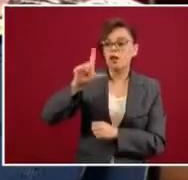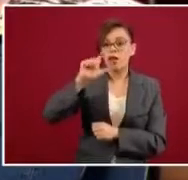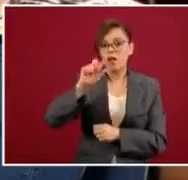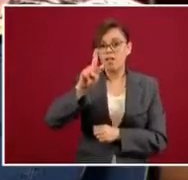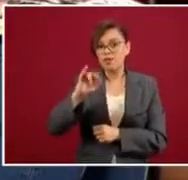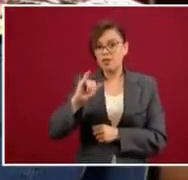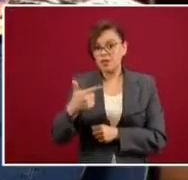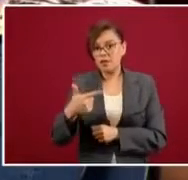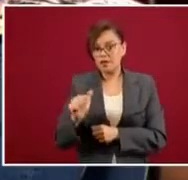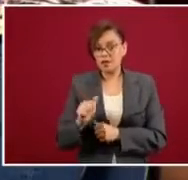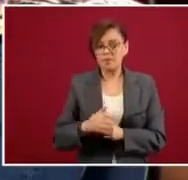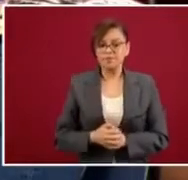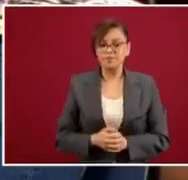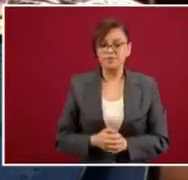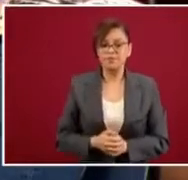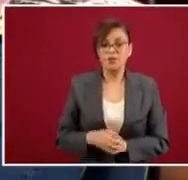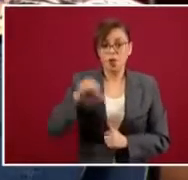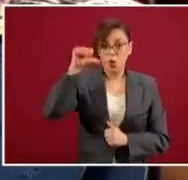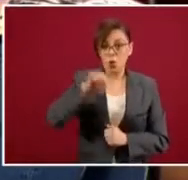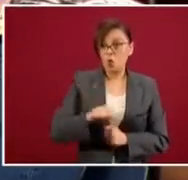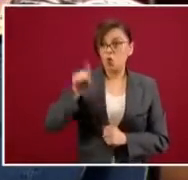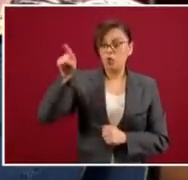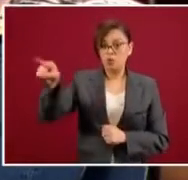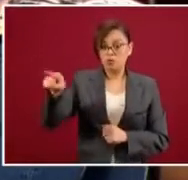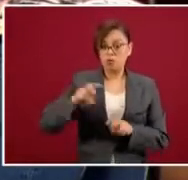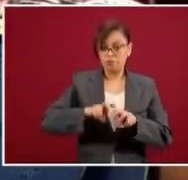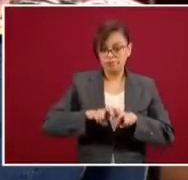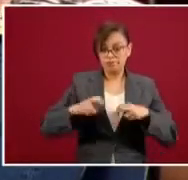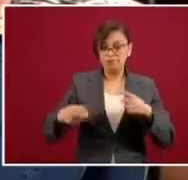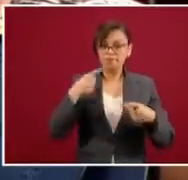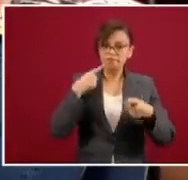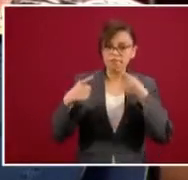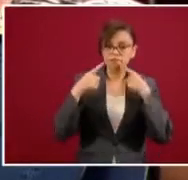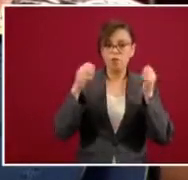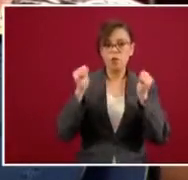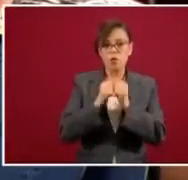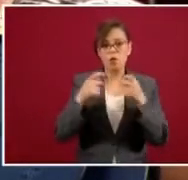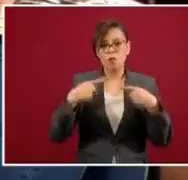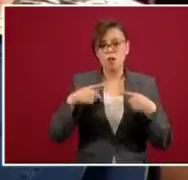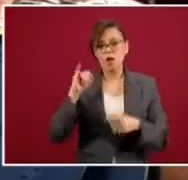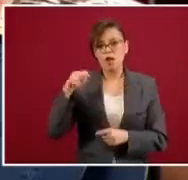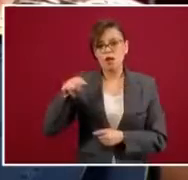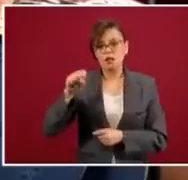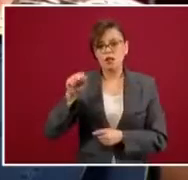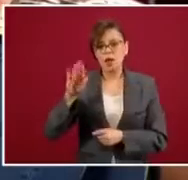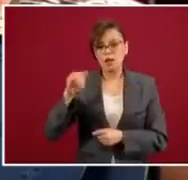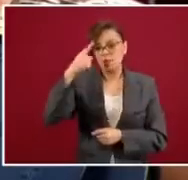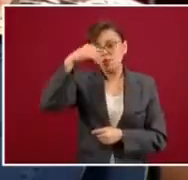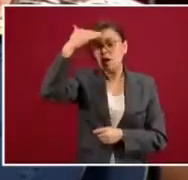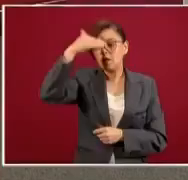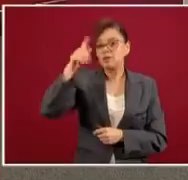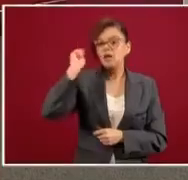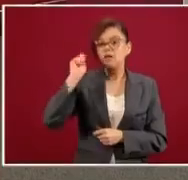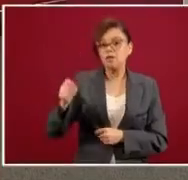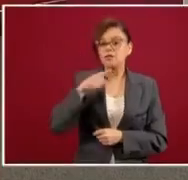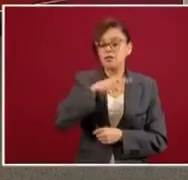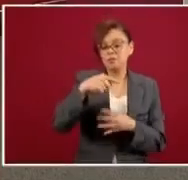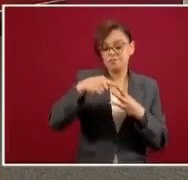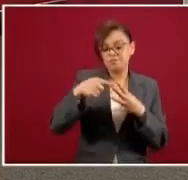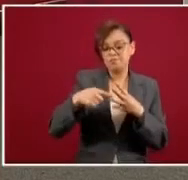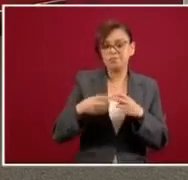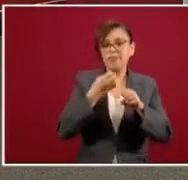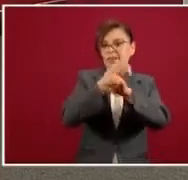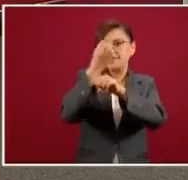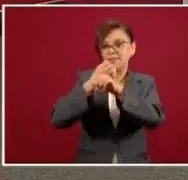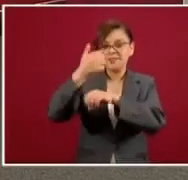con pues personal del INSABI para checar la capacidad hospitalaria en los estados, pues si nos puede regalar algunos datos. Gracias. Con mucho